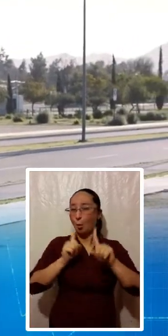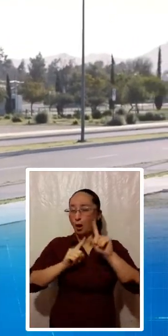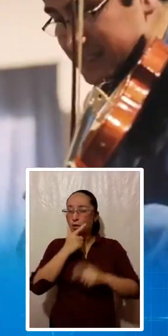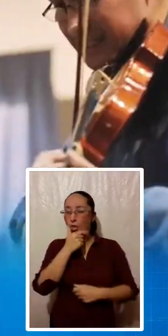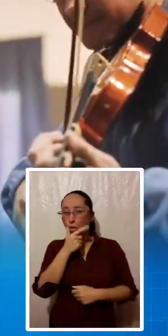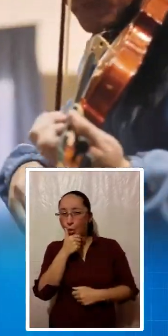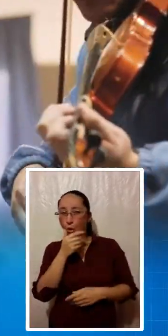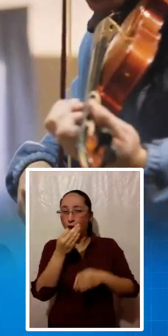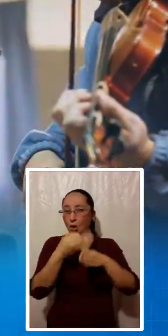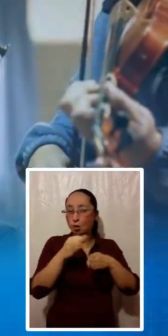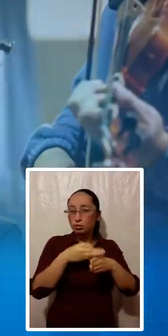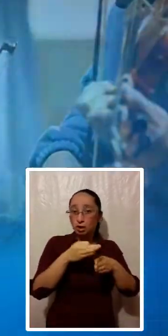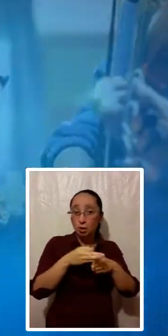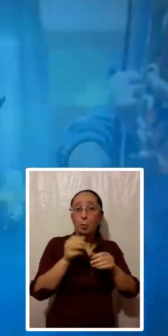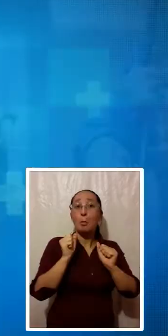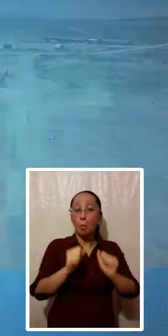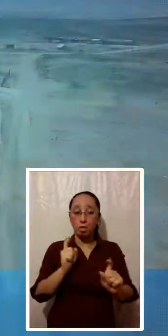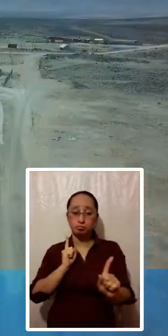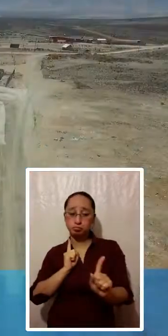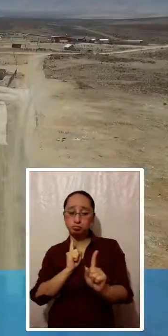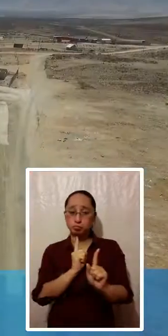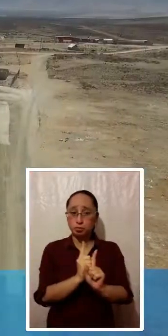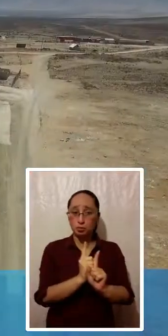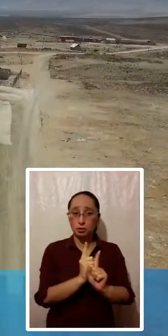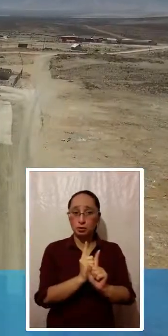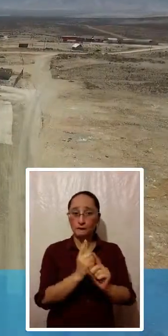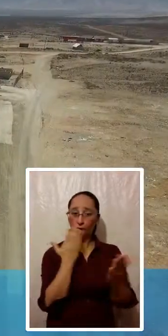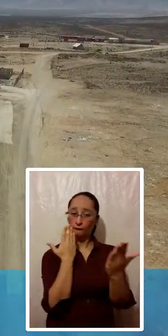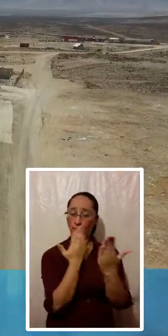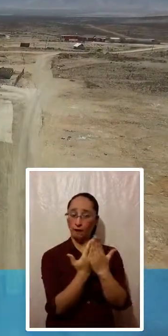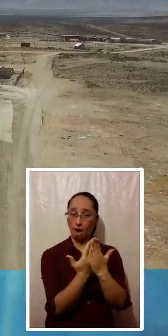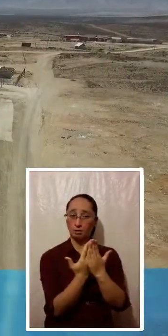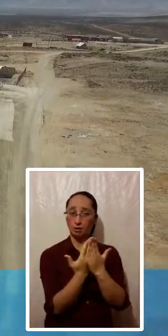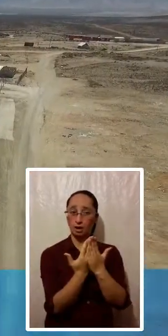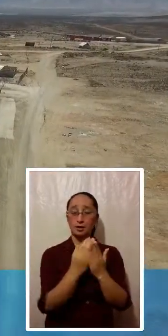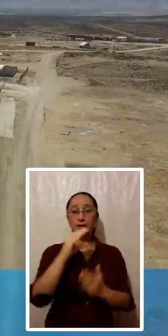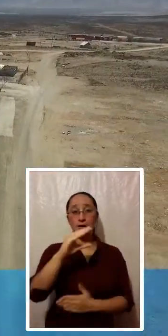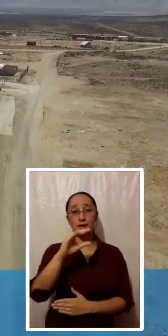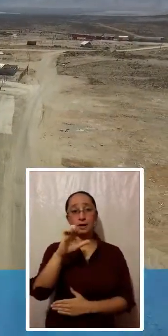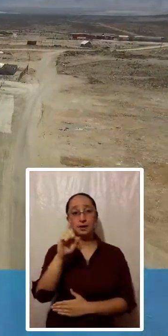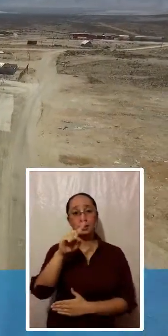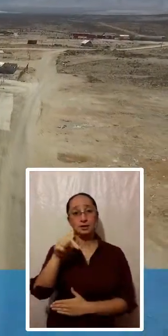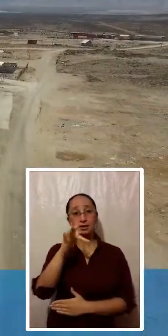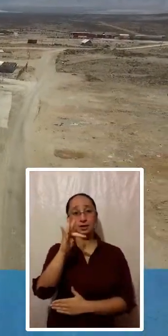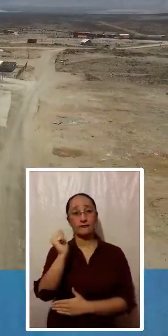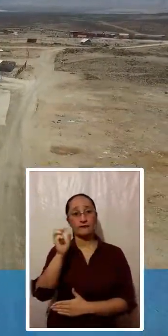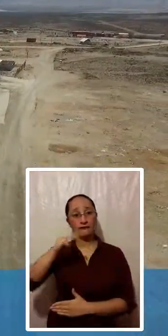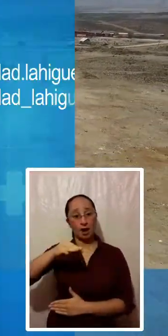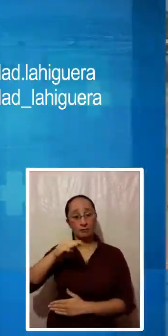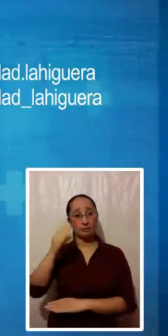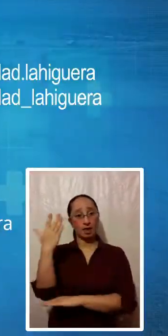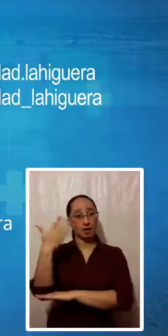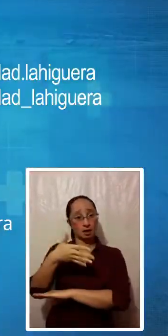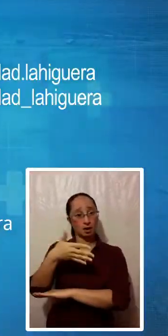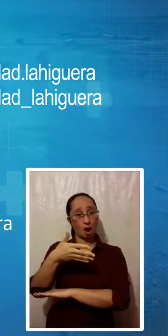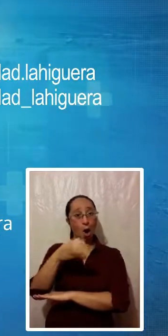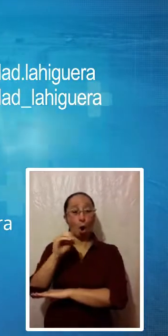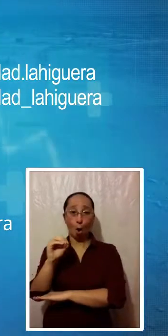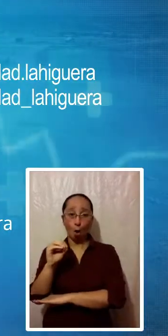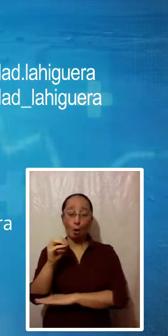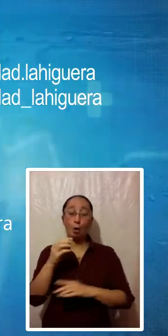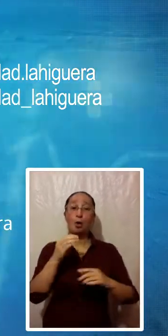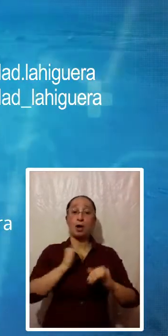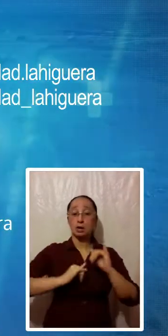cualquier duda o sugerencia, puedes dirigirte a nosotros vía presencial en el CESFAM de La Higuera o vía virtual en nuestras